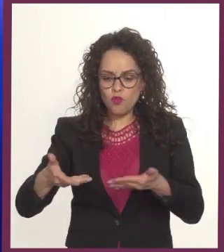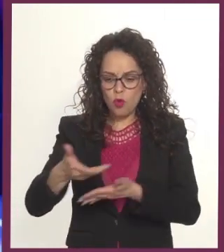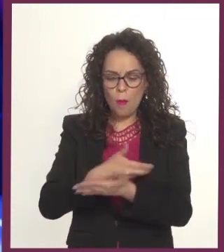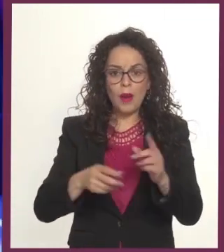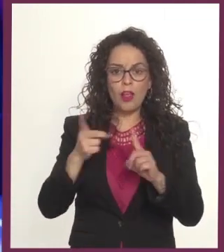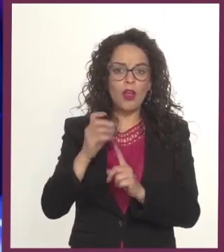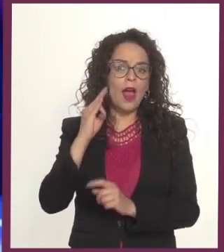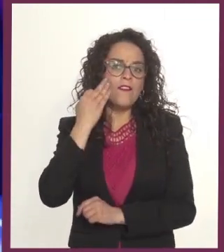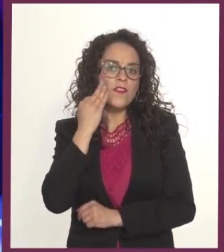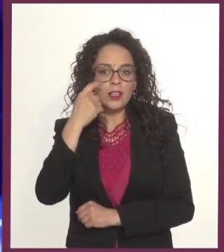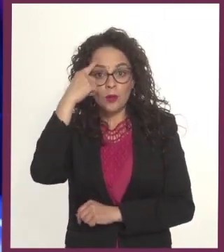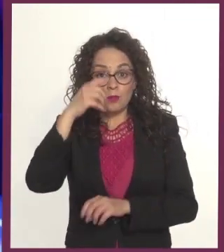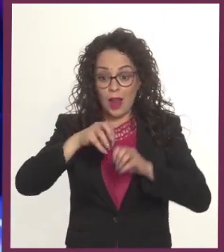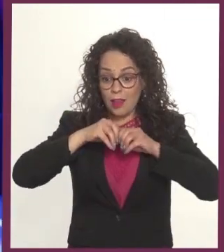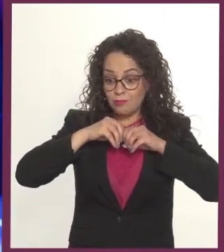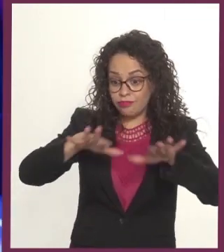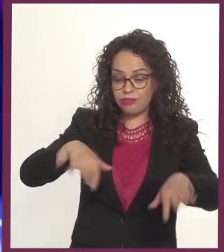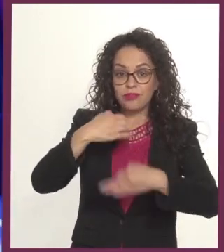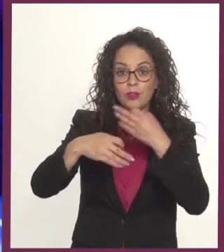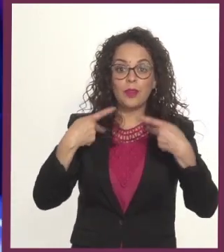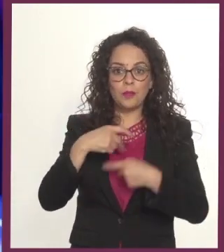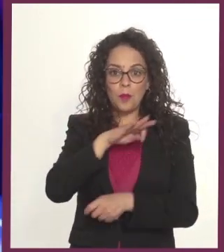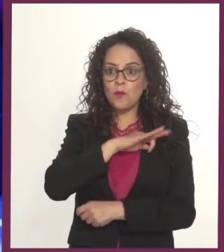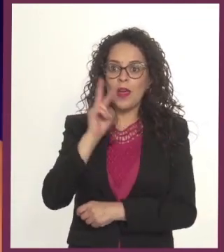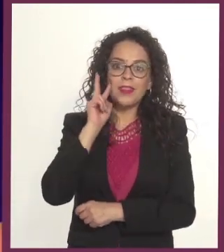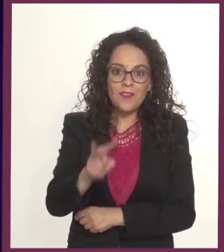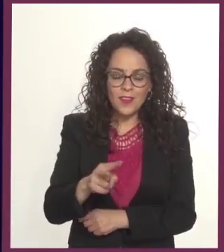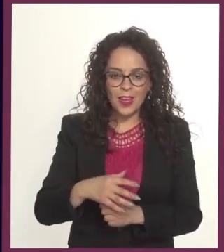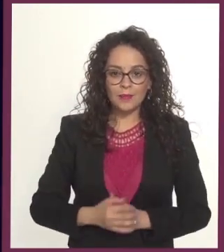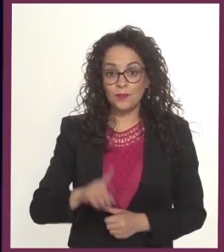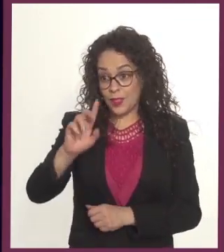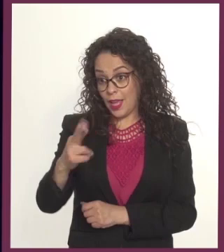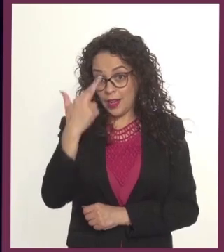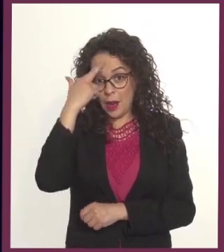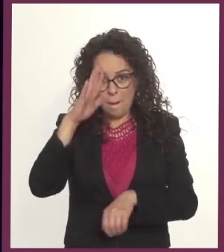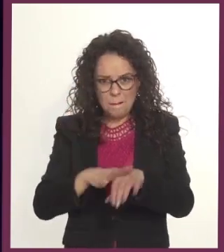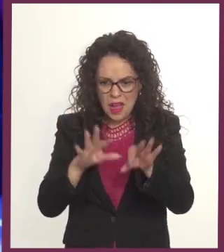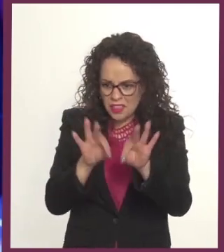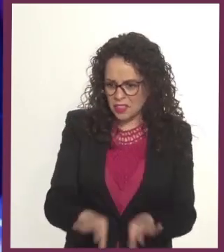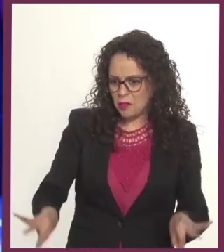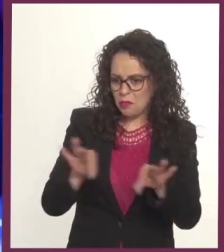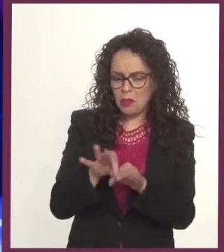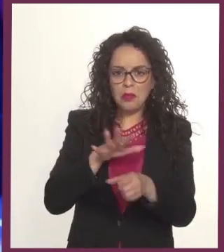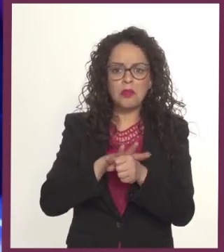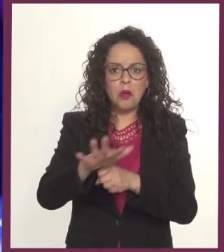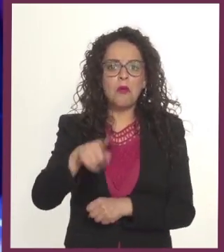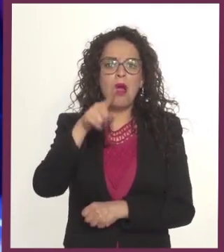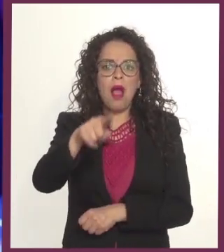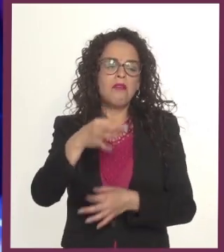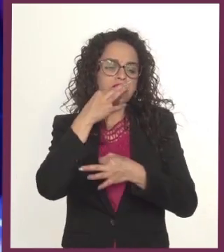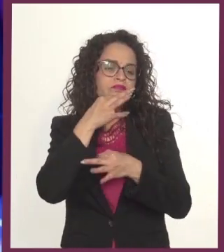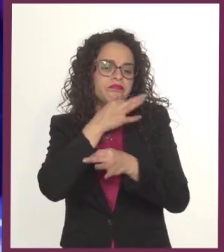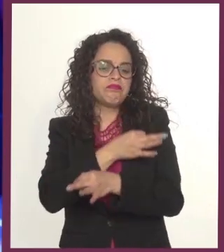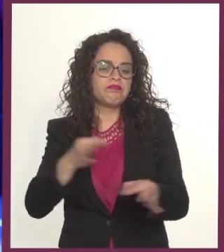60 y compártelo en Facebook para que aparezca publicado y todo mundo pueda verlo. Recuerda